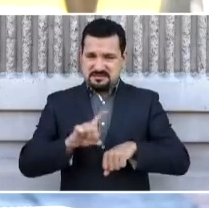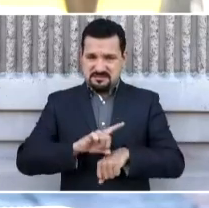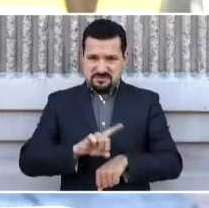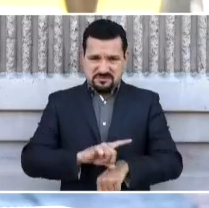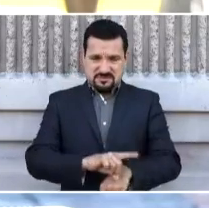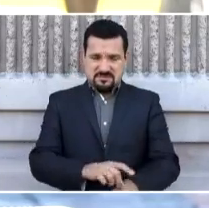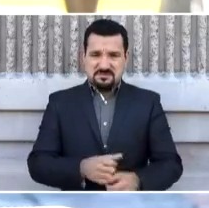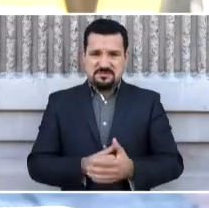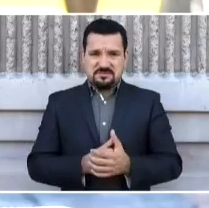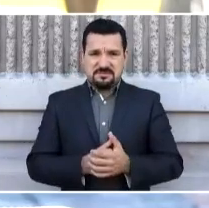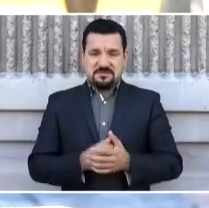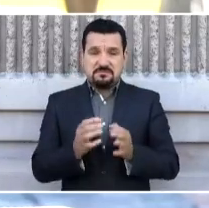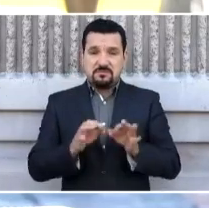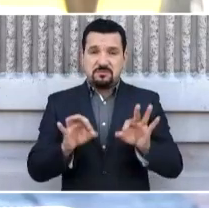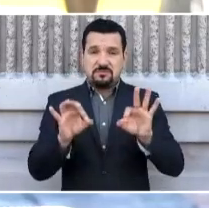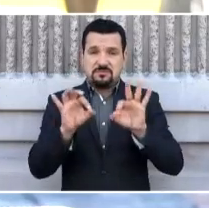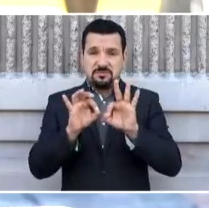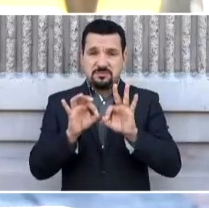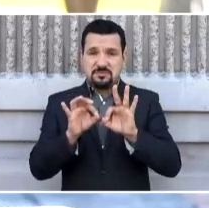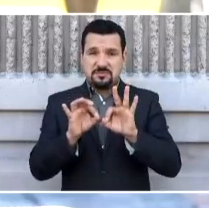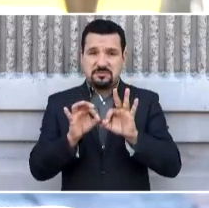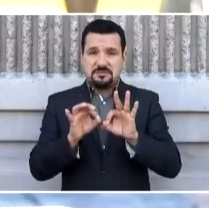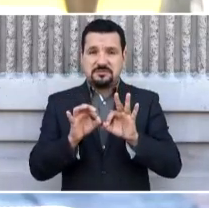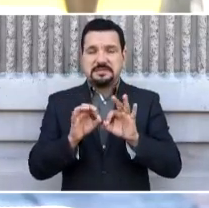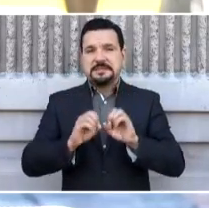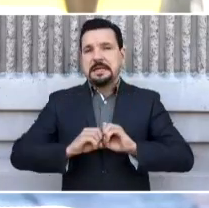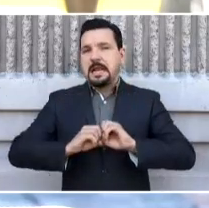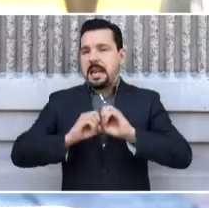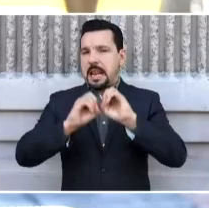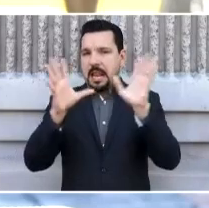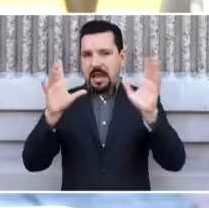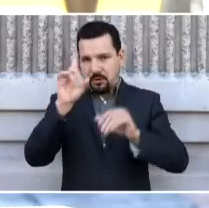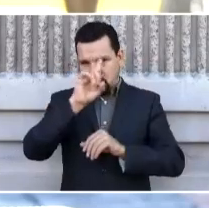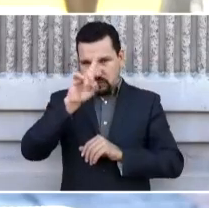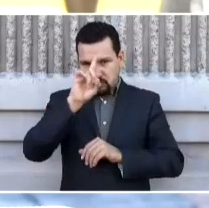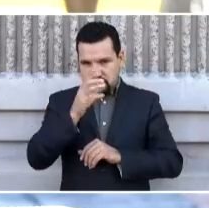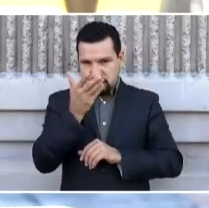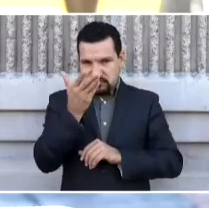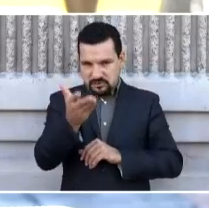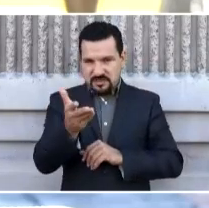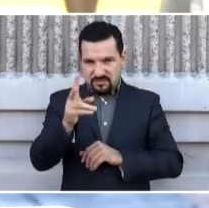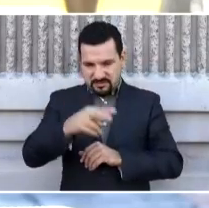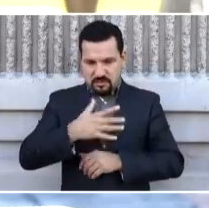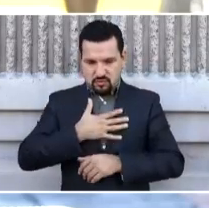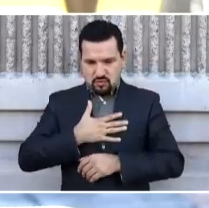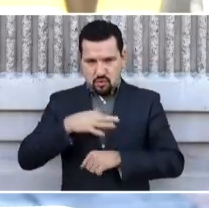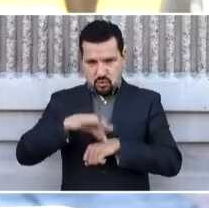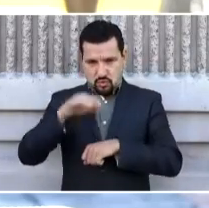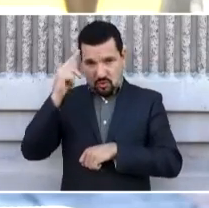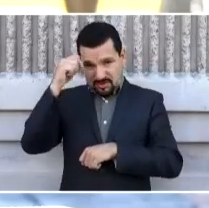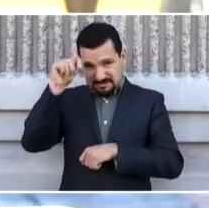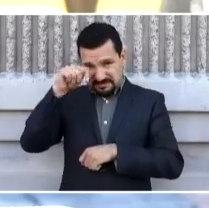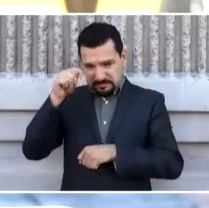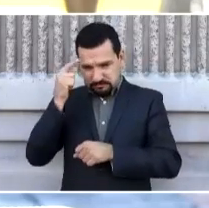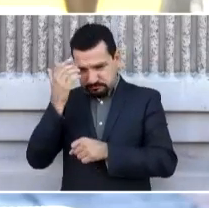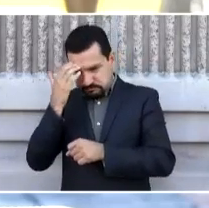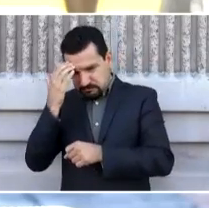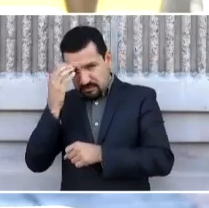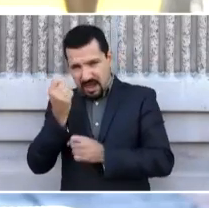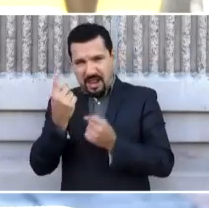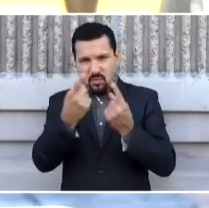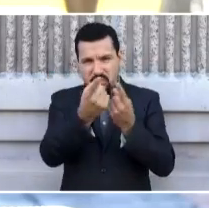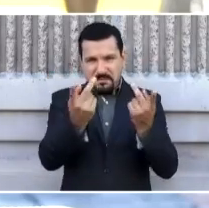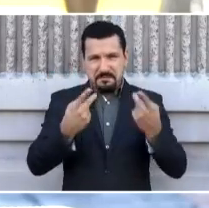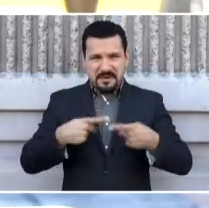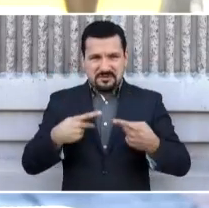cotidianas. Es importante, y yo quiero aclarar este mensaje desde el punto de vista técnico, porque hay la impresión o hay